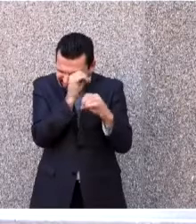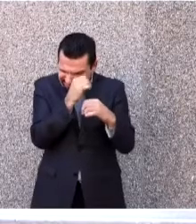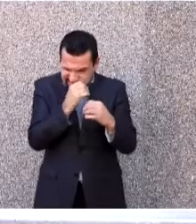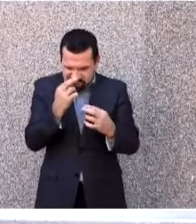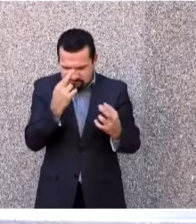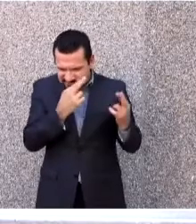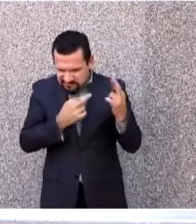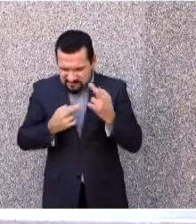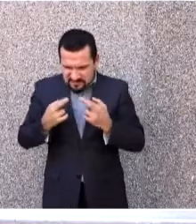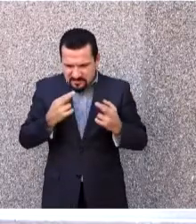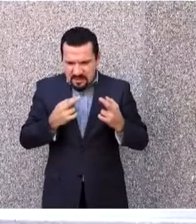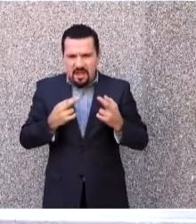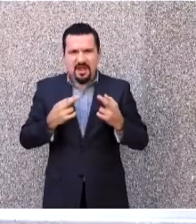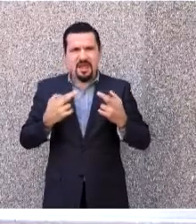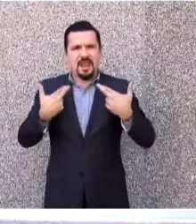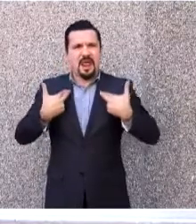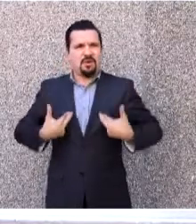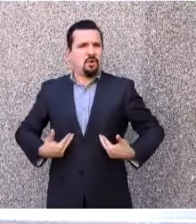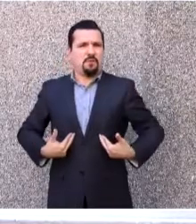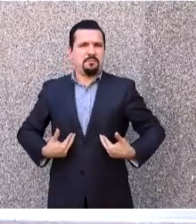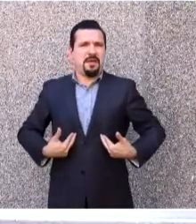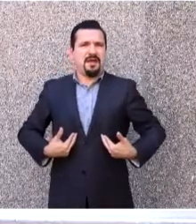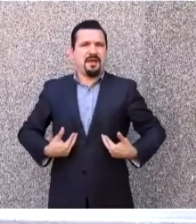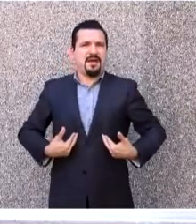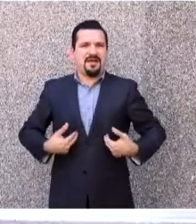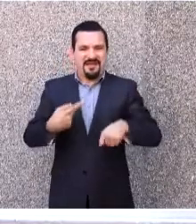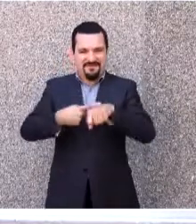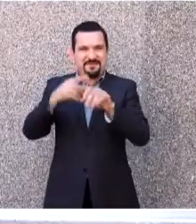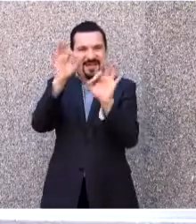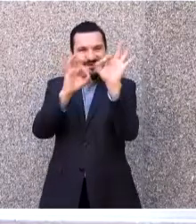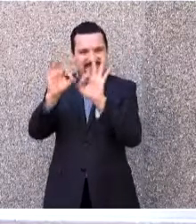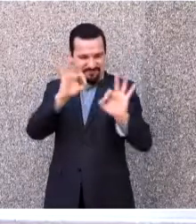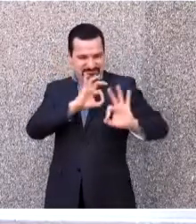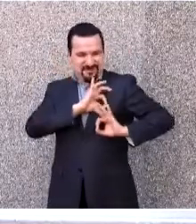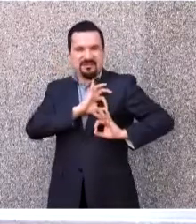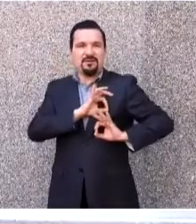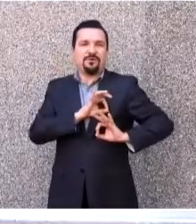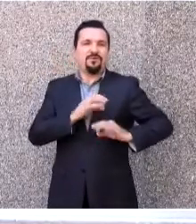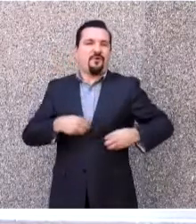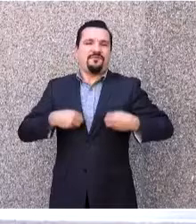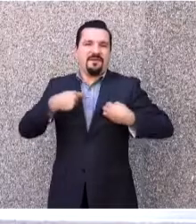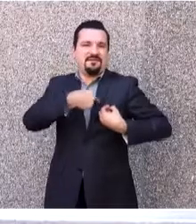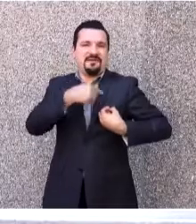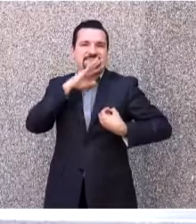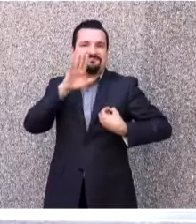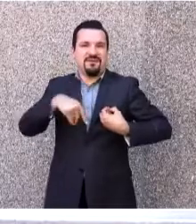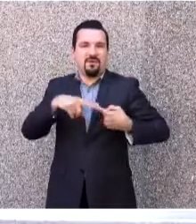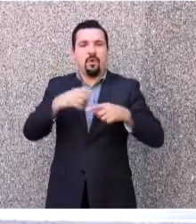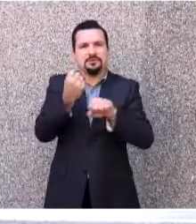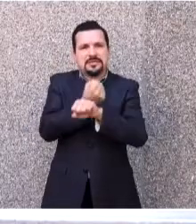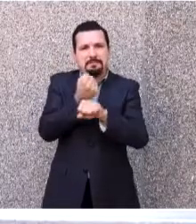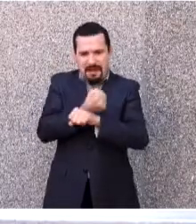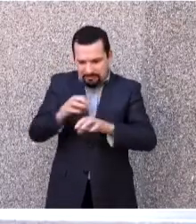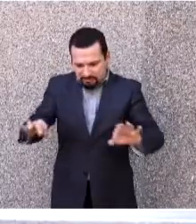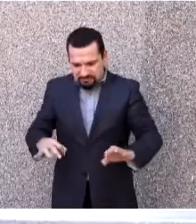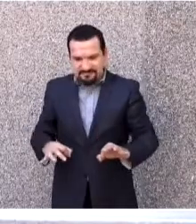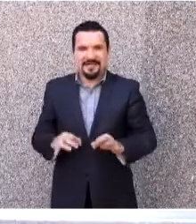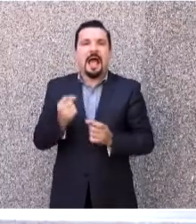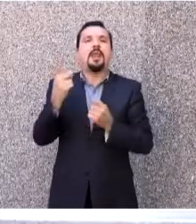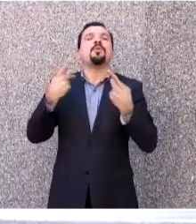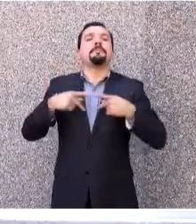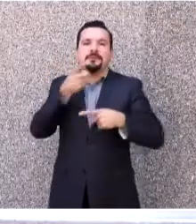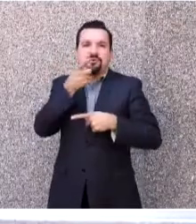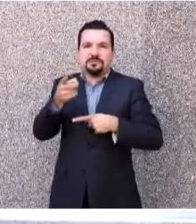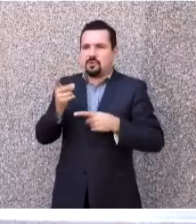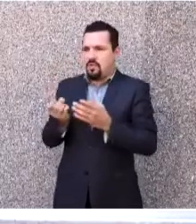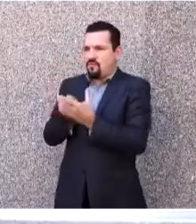ropa ni en los zapatos. Como medida, digamos, higiénica general, algunas sociedades usan que al regresar